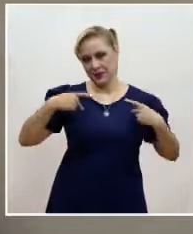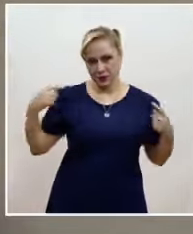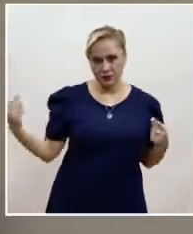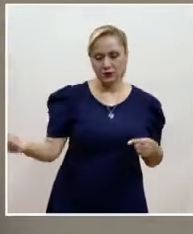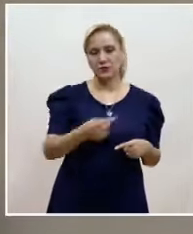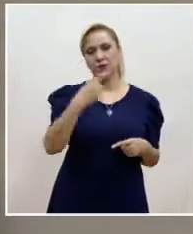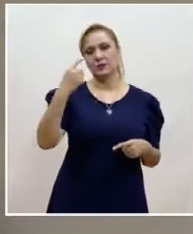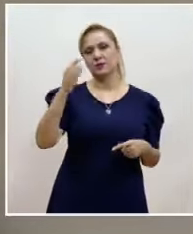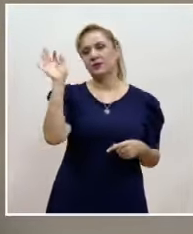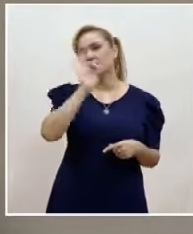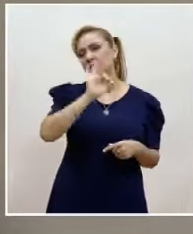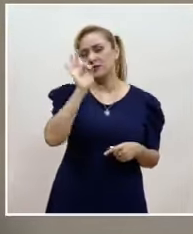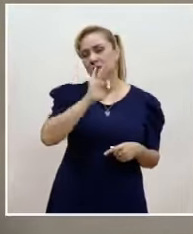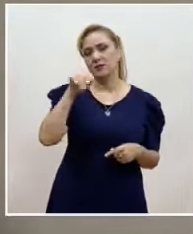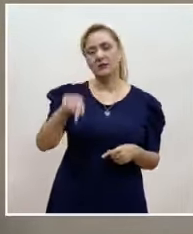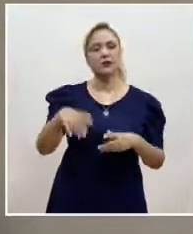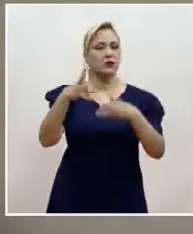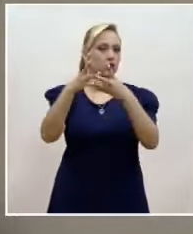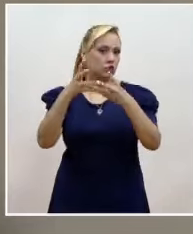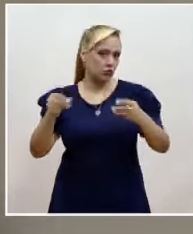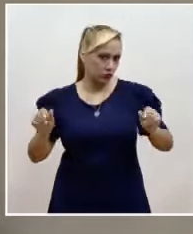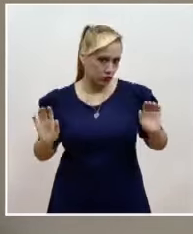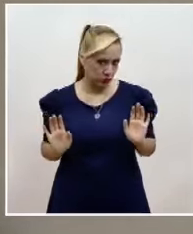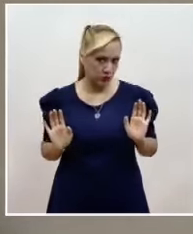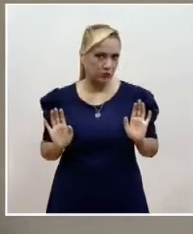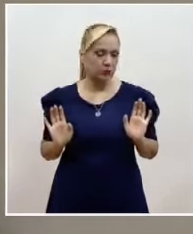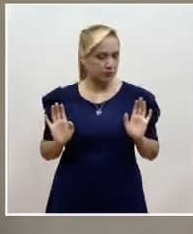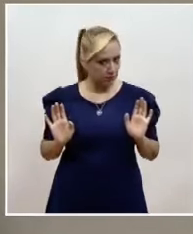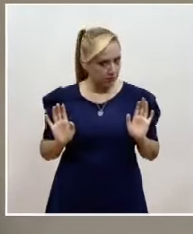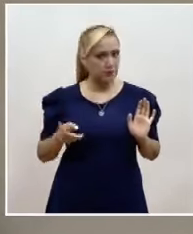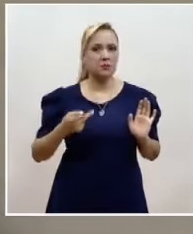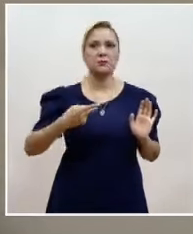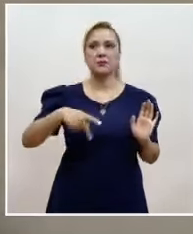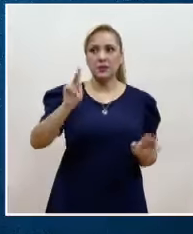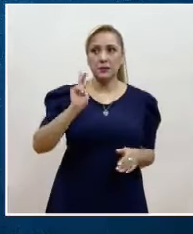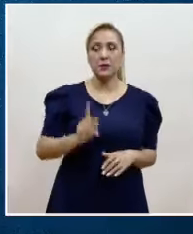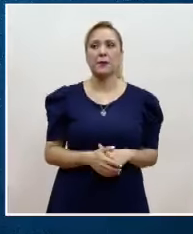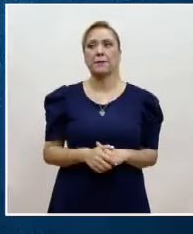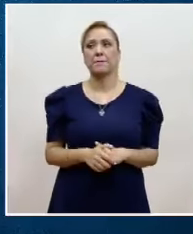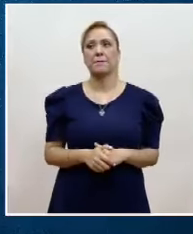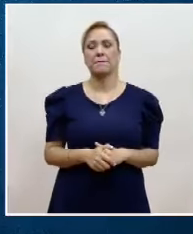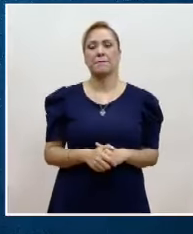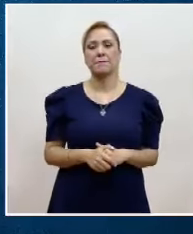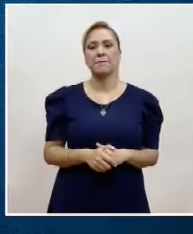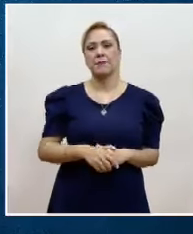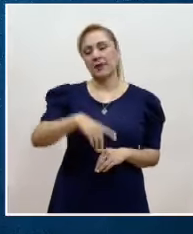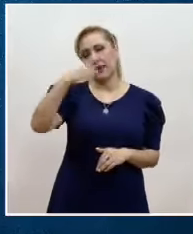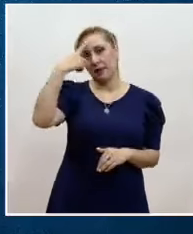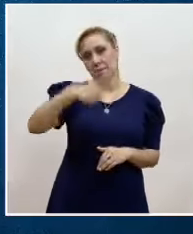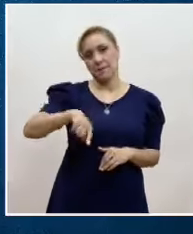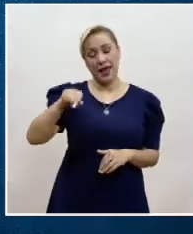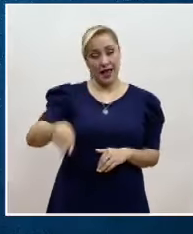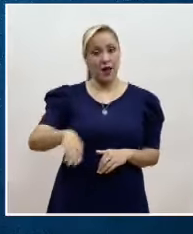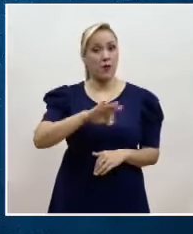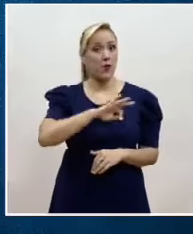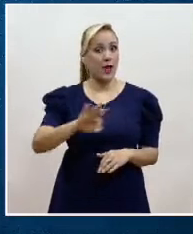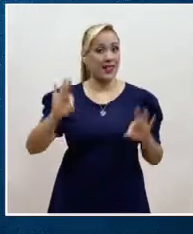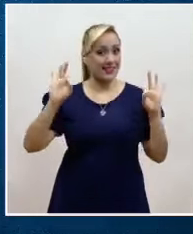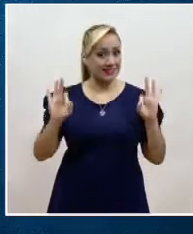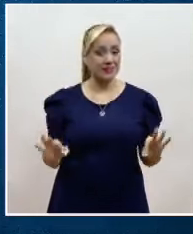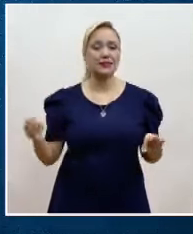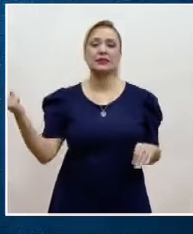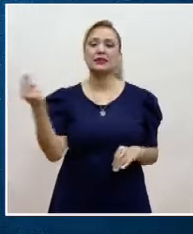acceso, suponiendo que esta sea la solución, ¿no? Digitalizar como tal. Pero para que eso suceda, también